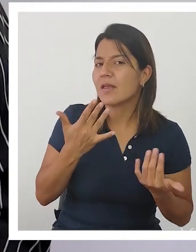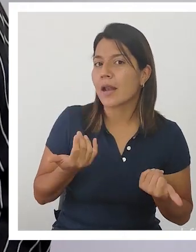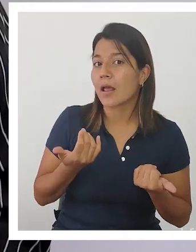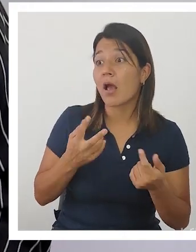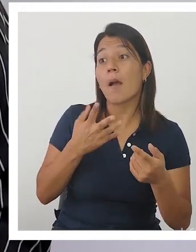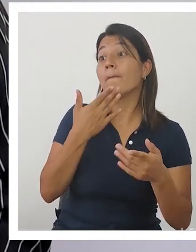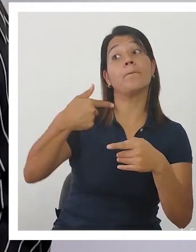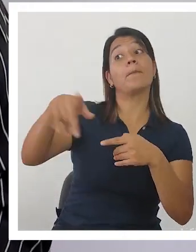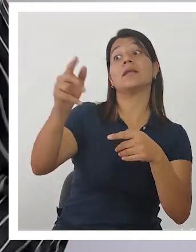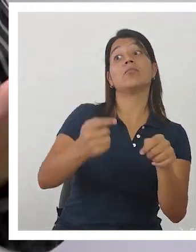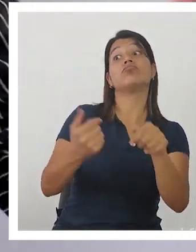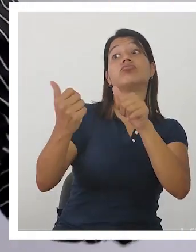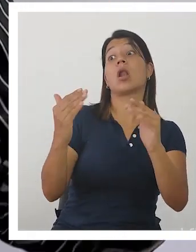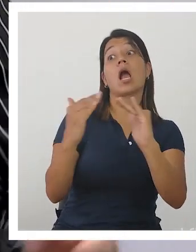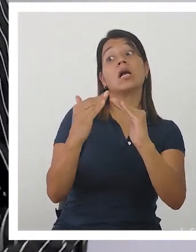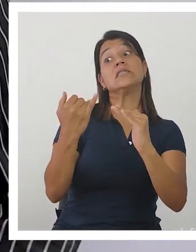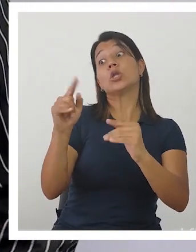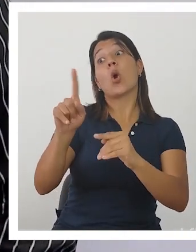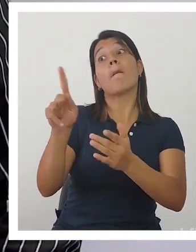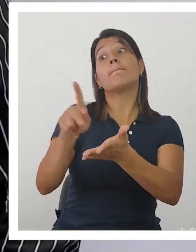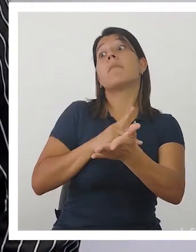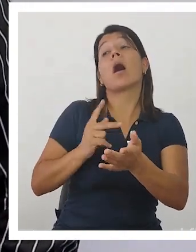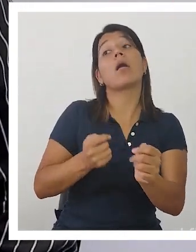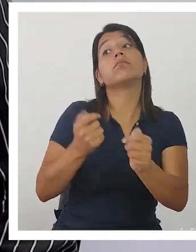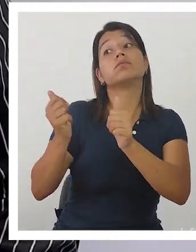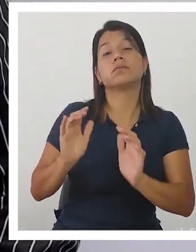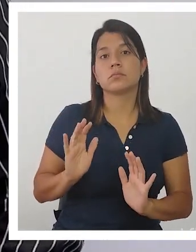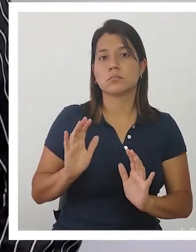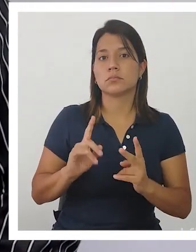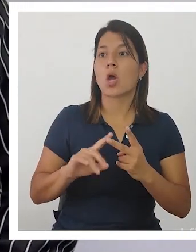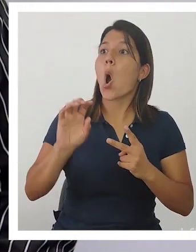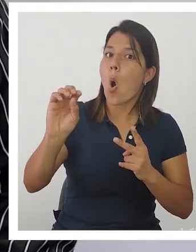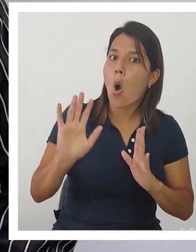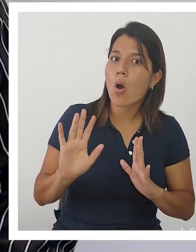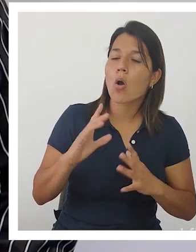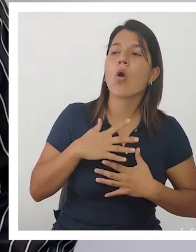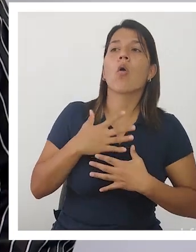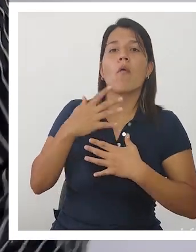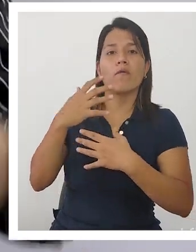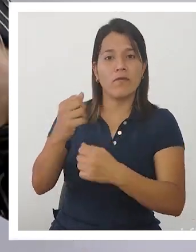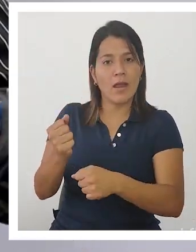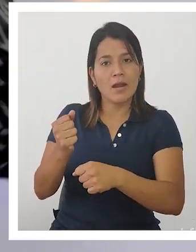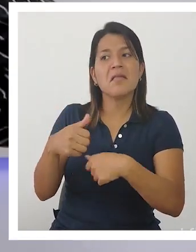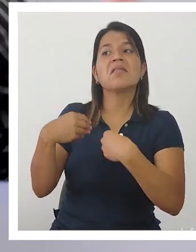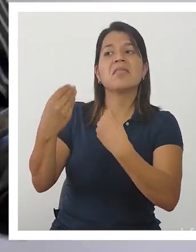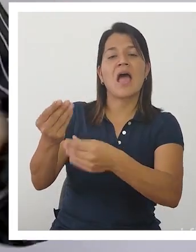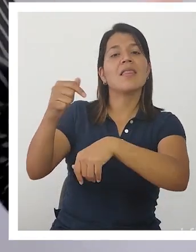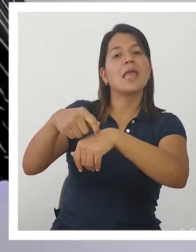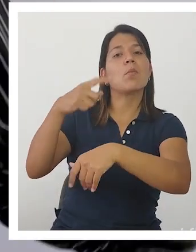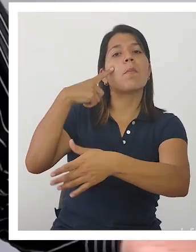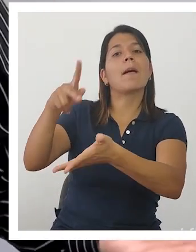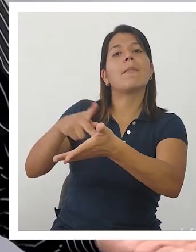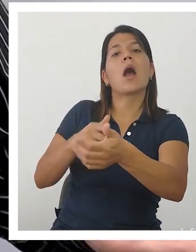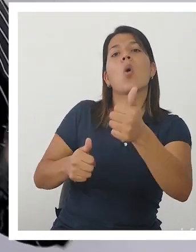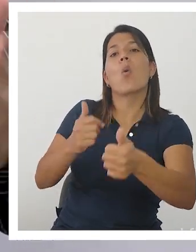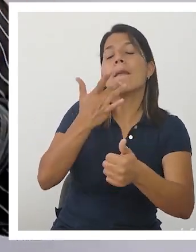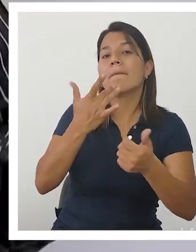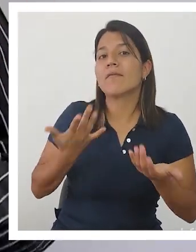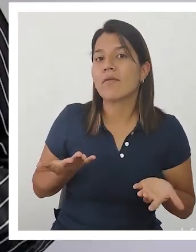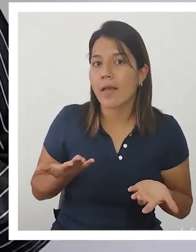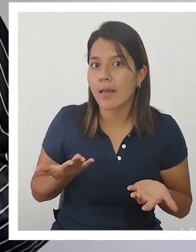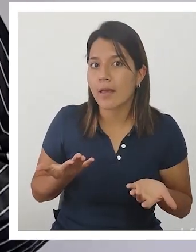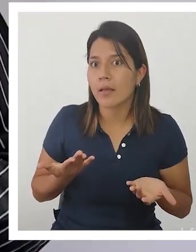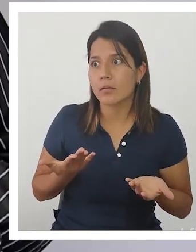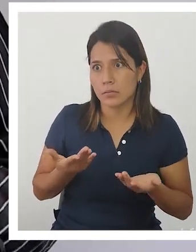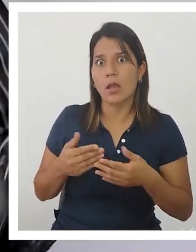mantenerlos? Obviamente los vas a mantener. ¿Por qué? Porque han sido buenos clientes. Eso tenía que haber hecho los bancos, tanto